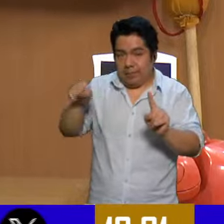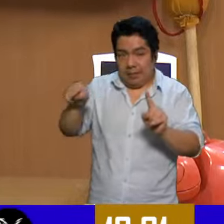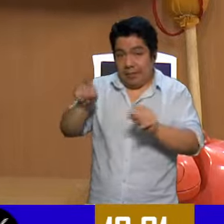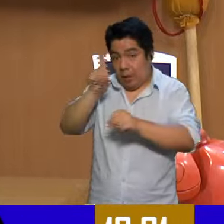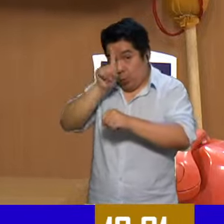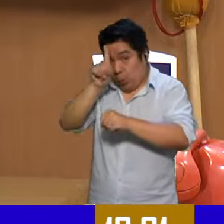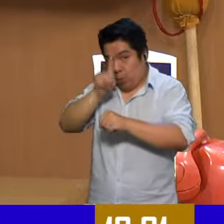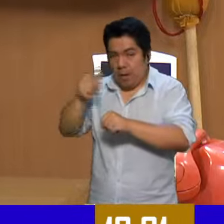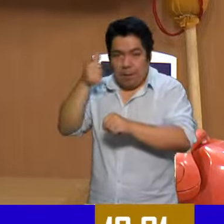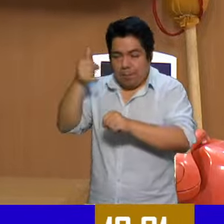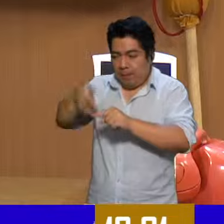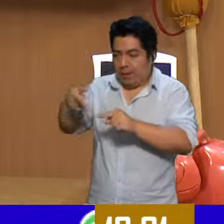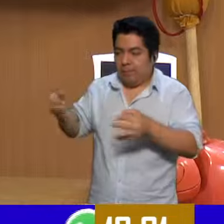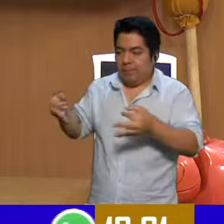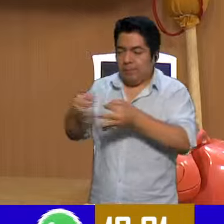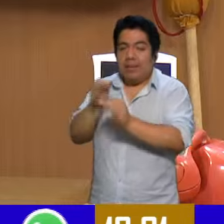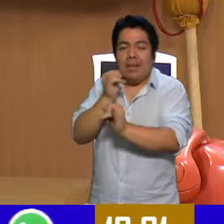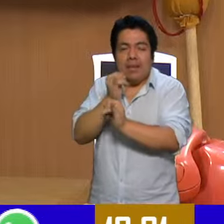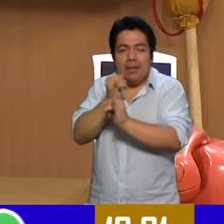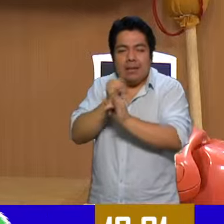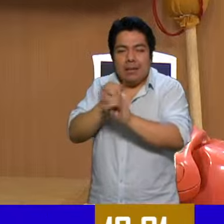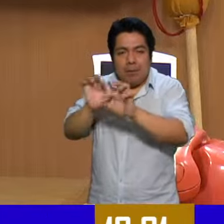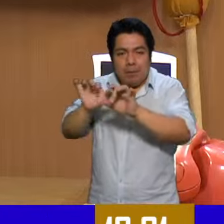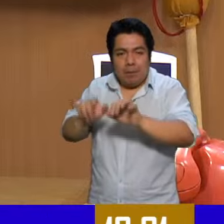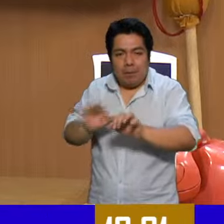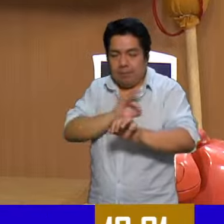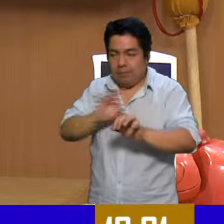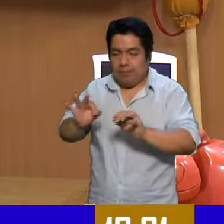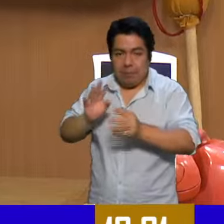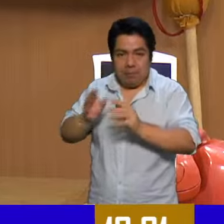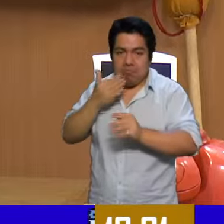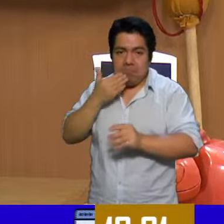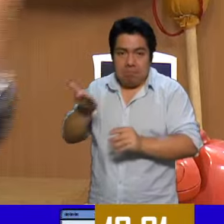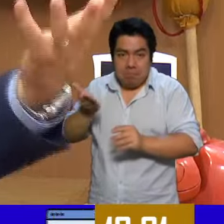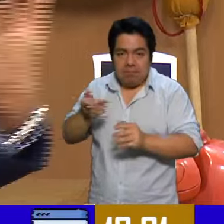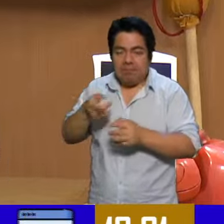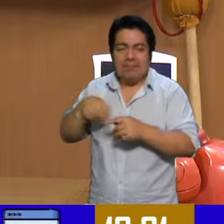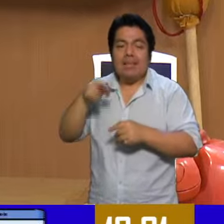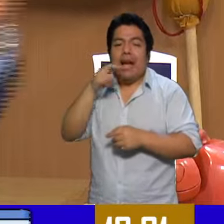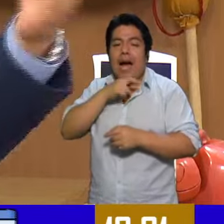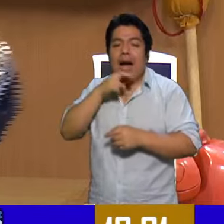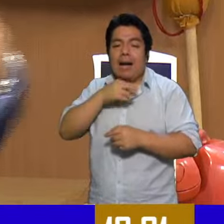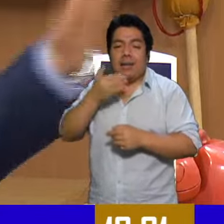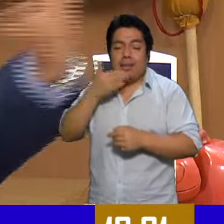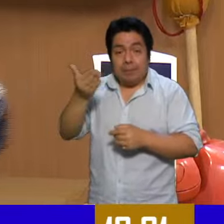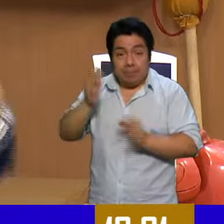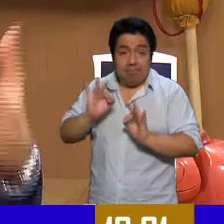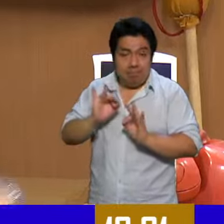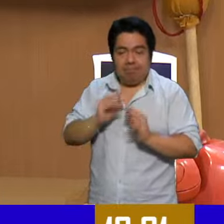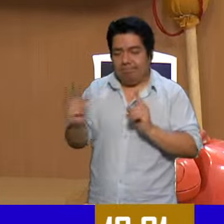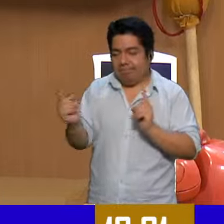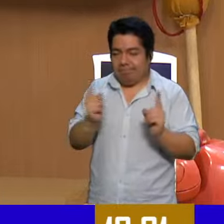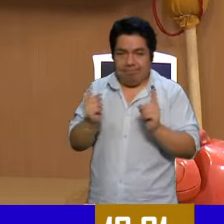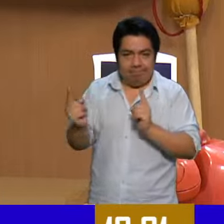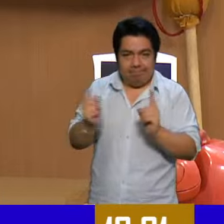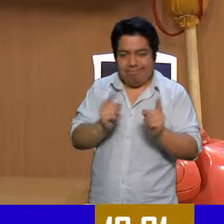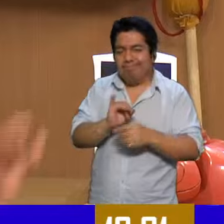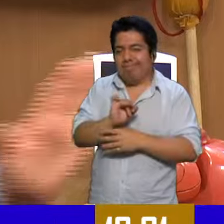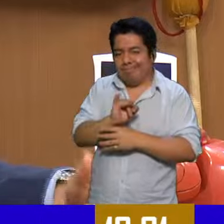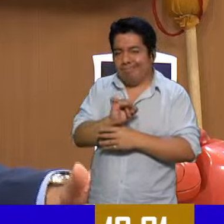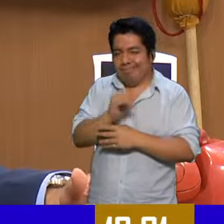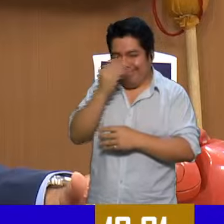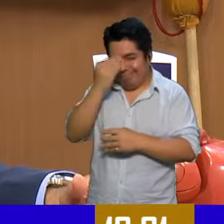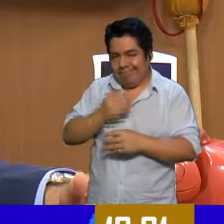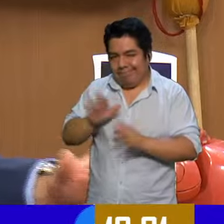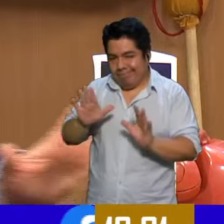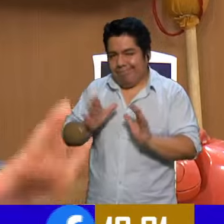y que de manera electrónica estén chateando. ¡Uy, está genial! Para poder eso generar... Eso está buenísimo y es bien uno práctico. A uno. Claro. Es muy práctico. Ese es